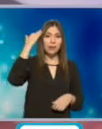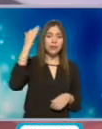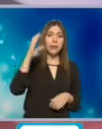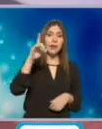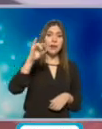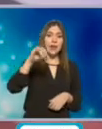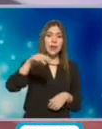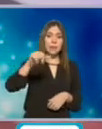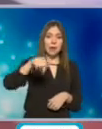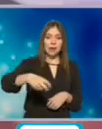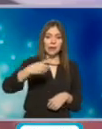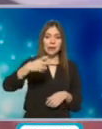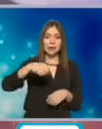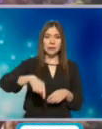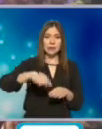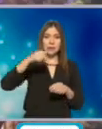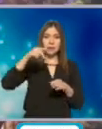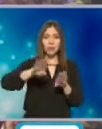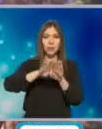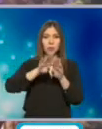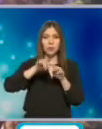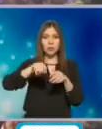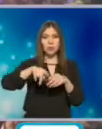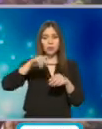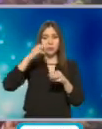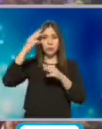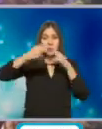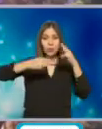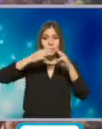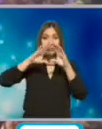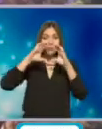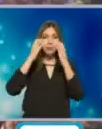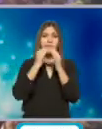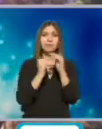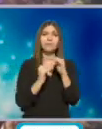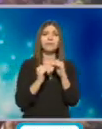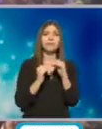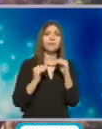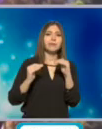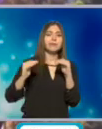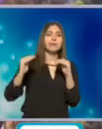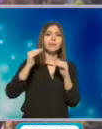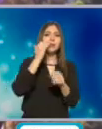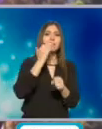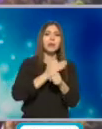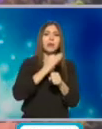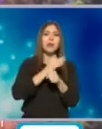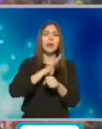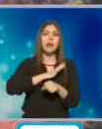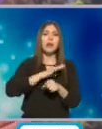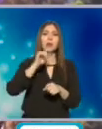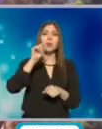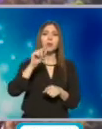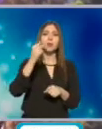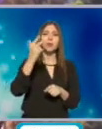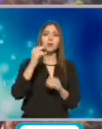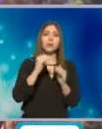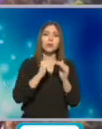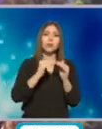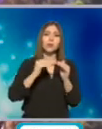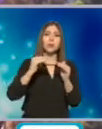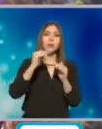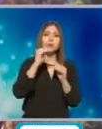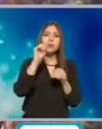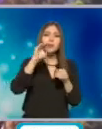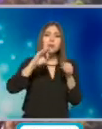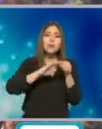del planeta ha subido. Ya llevamos 0.8 o estamos cercanos a 1 grado. Ahora, ¿por qué